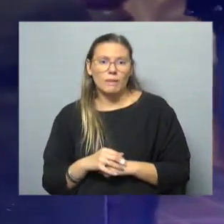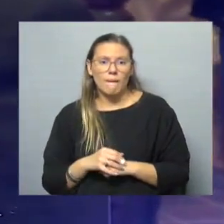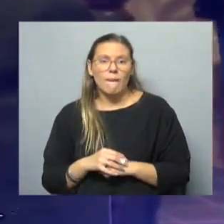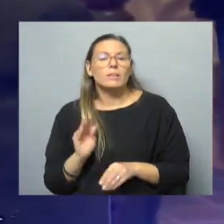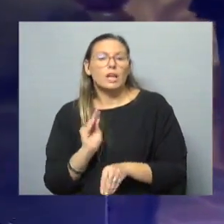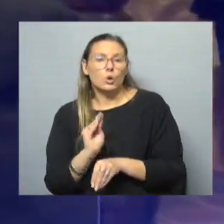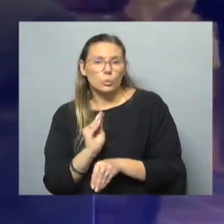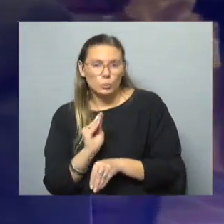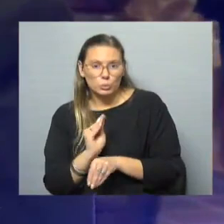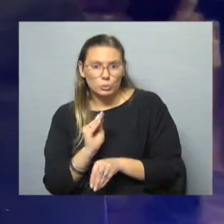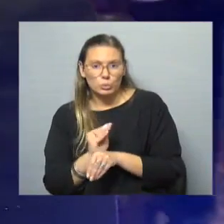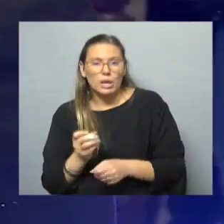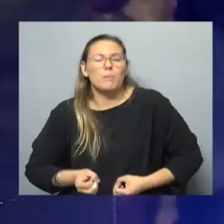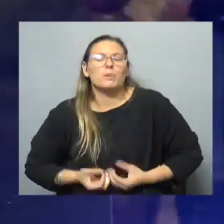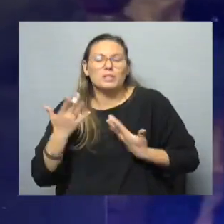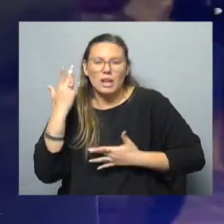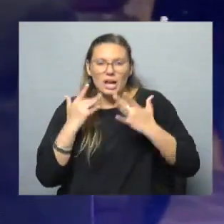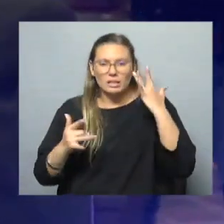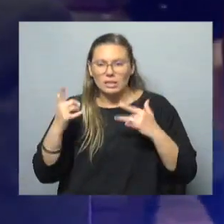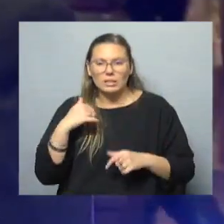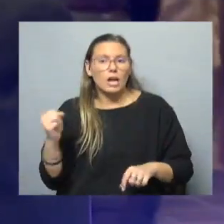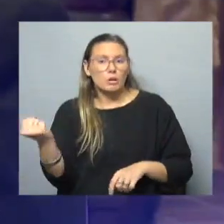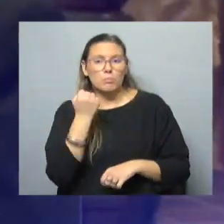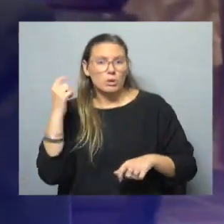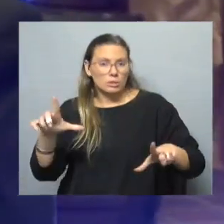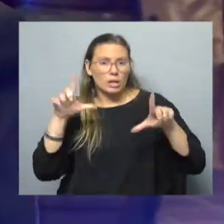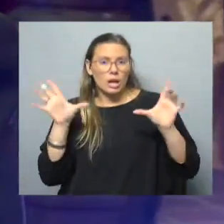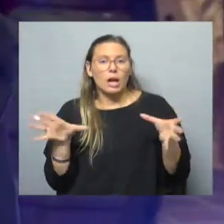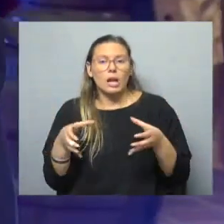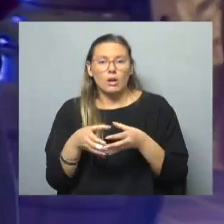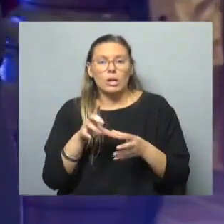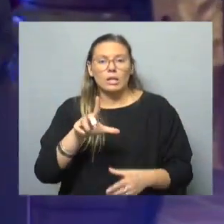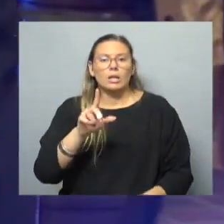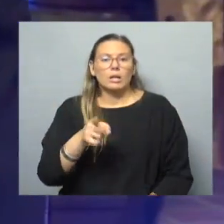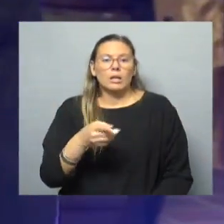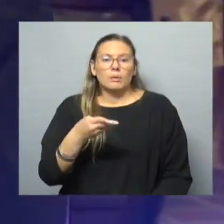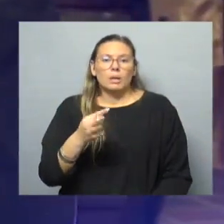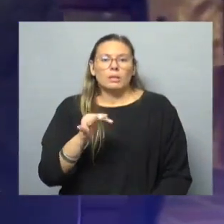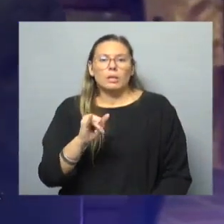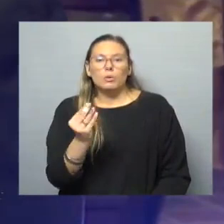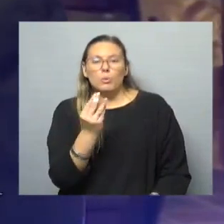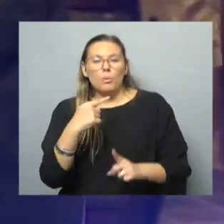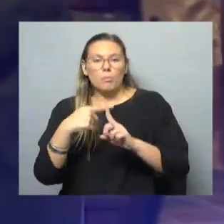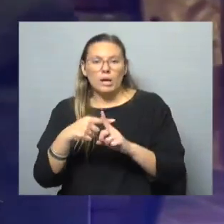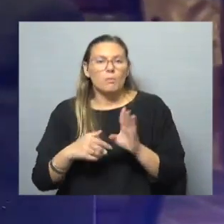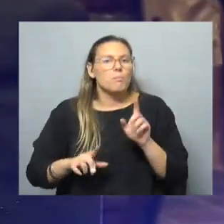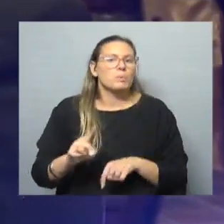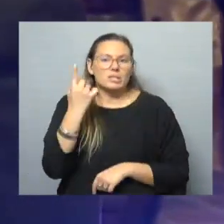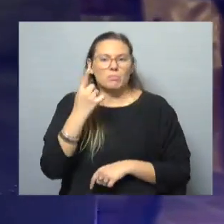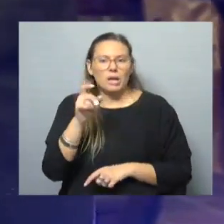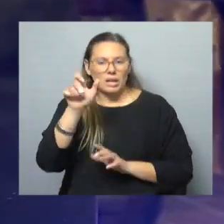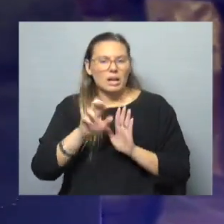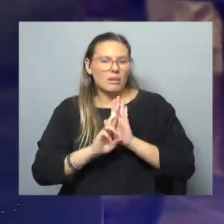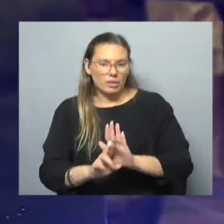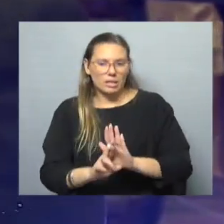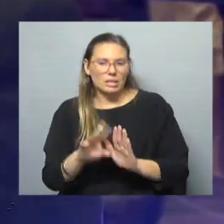la cultura, de la expresión artística, dándole un lugar protagónico a la comunidad LGBTIQ+, con los mejores, principales referentes,